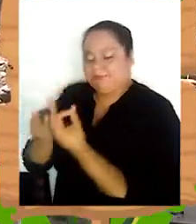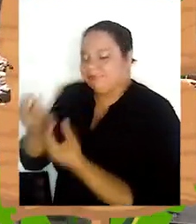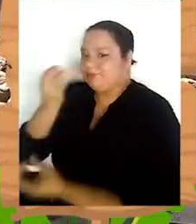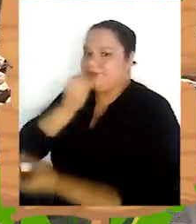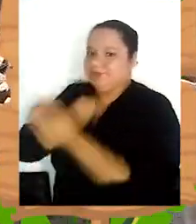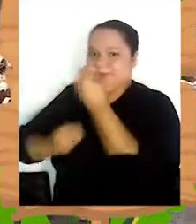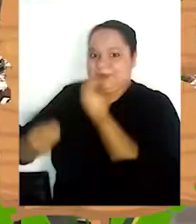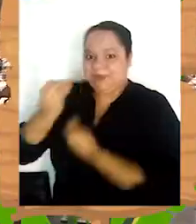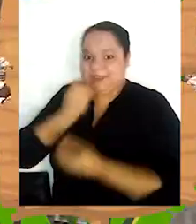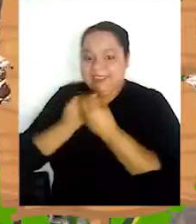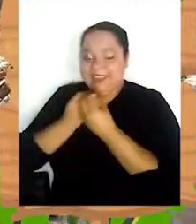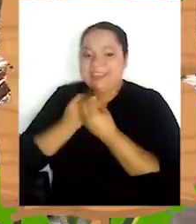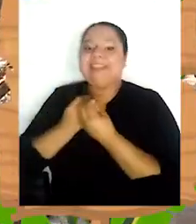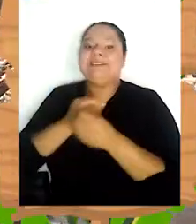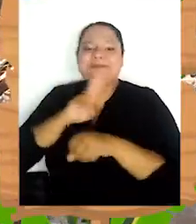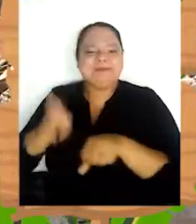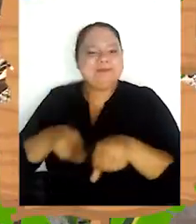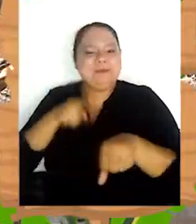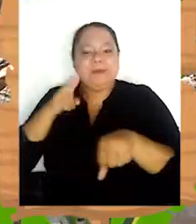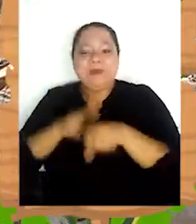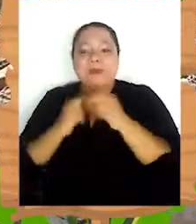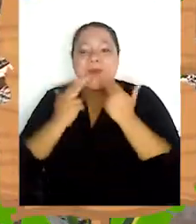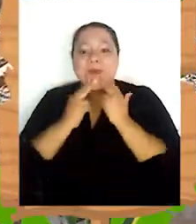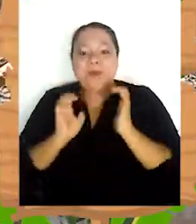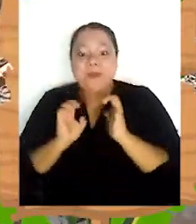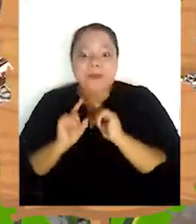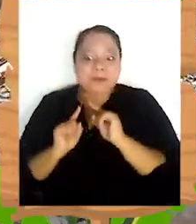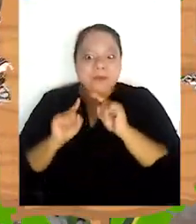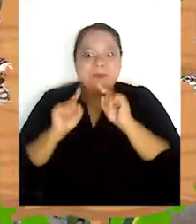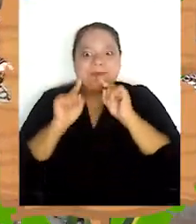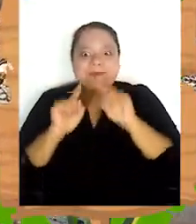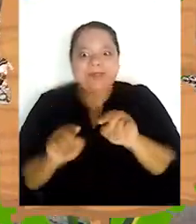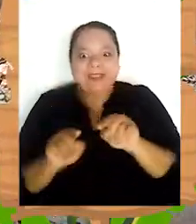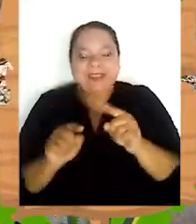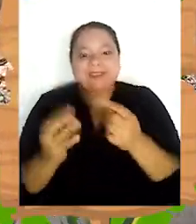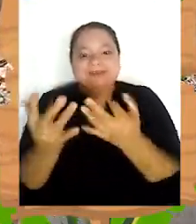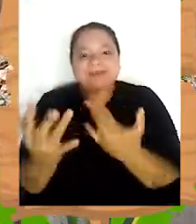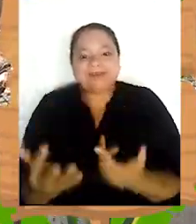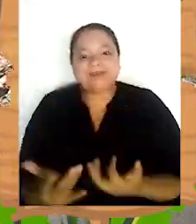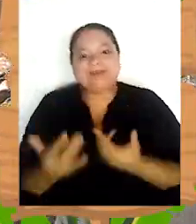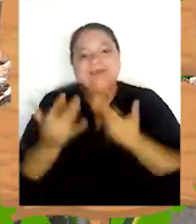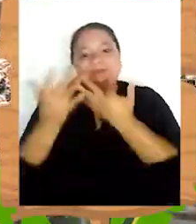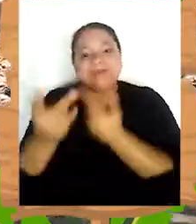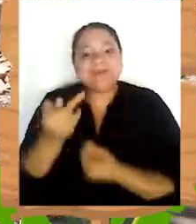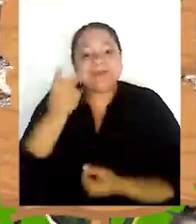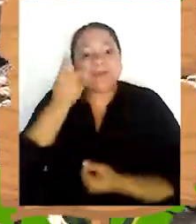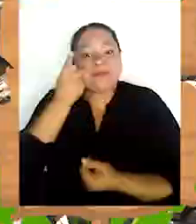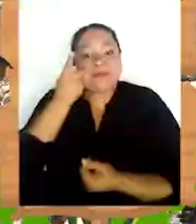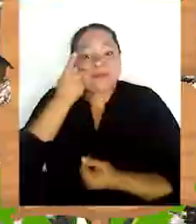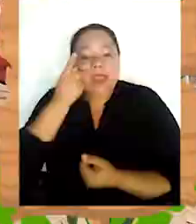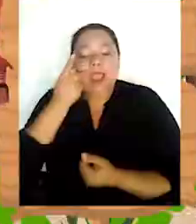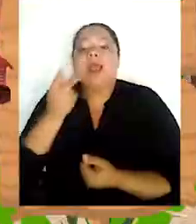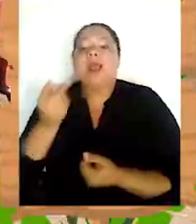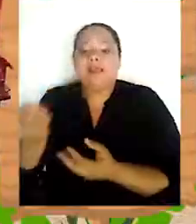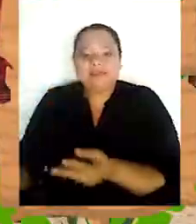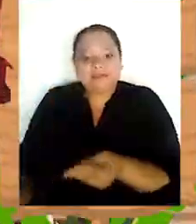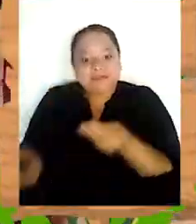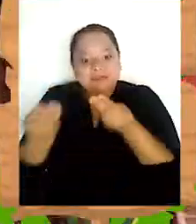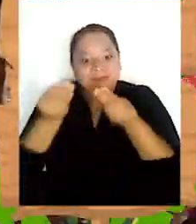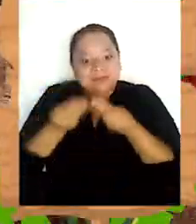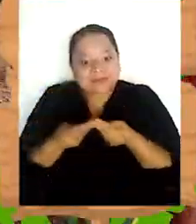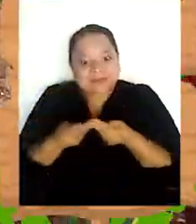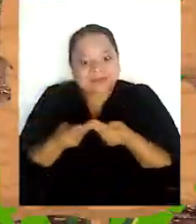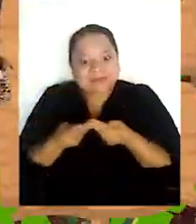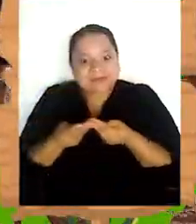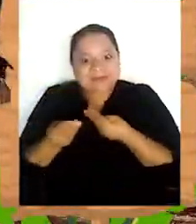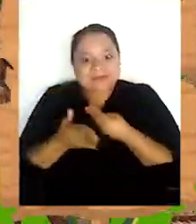ello, es común ver a los niños esperando a que sus padres regresen del mar con el sustento del día.